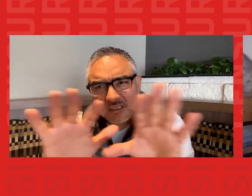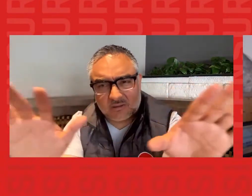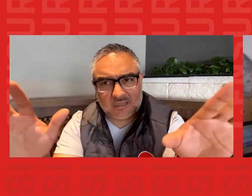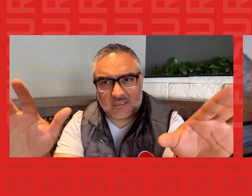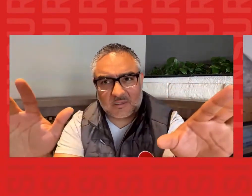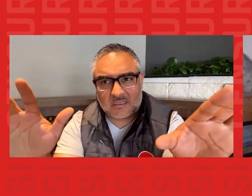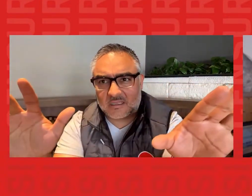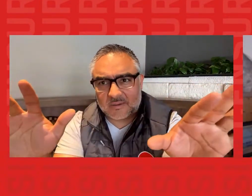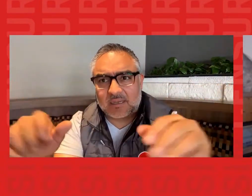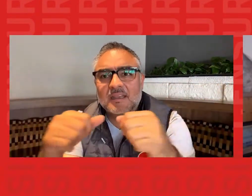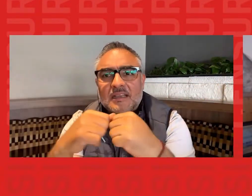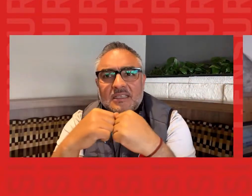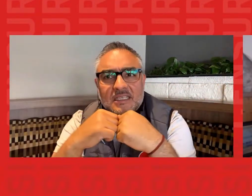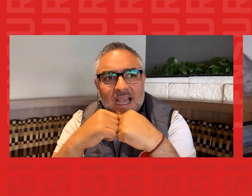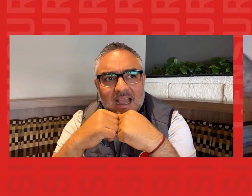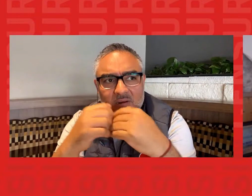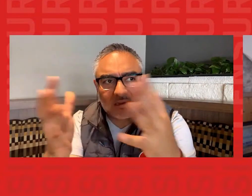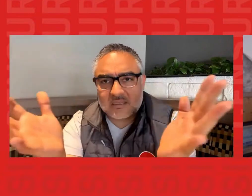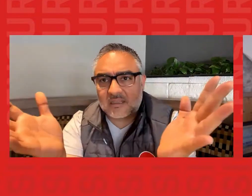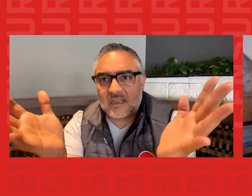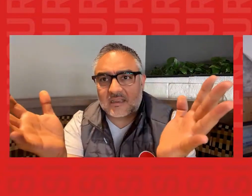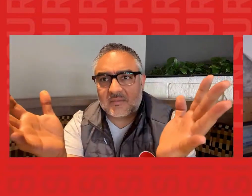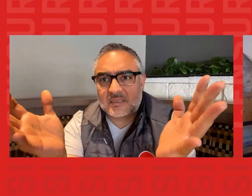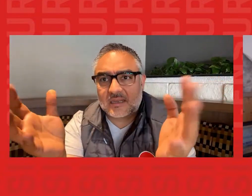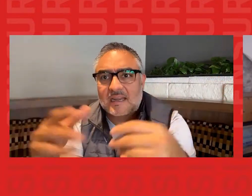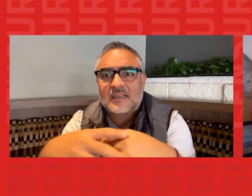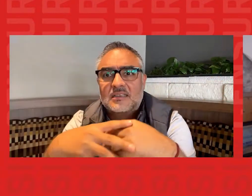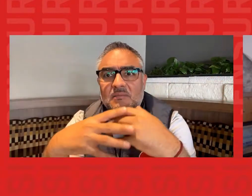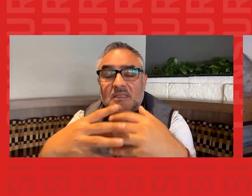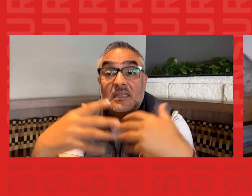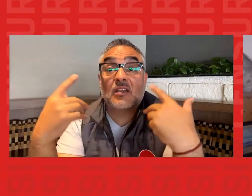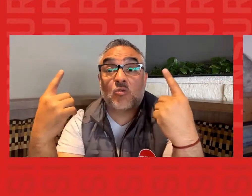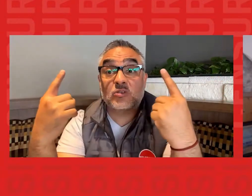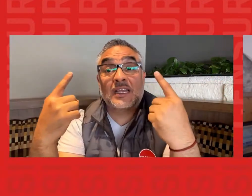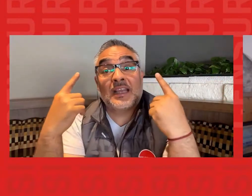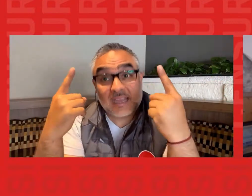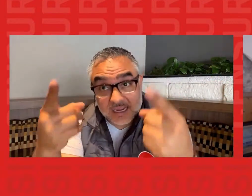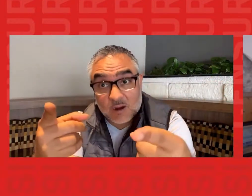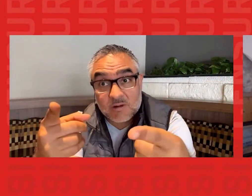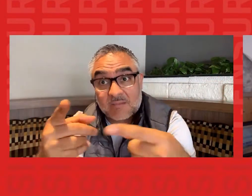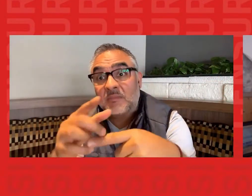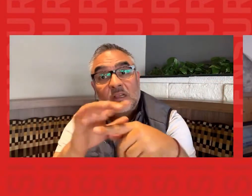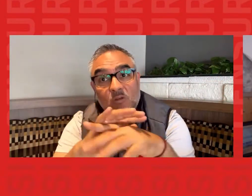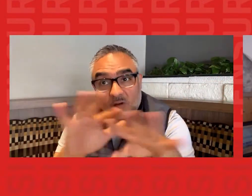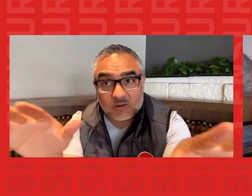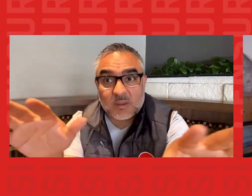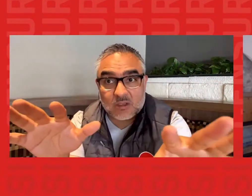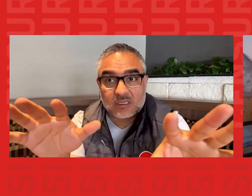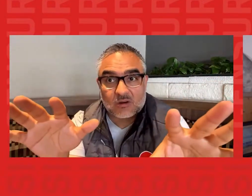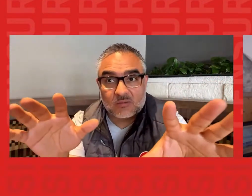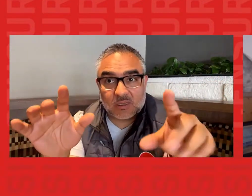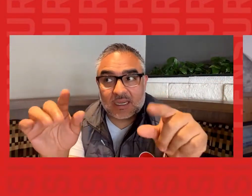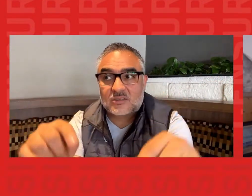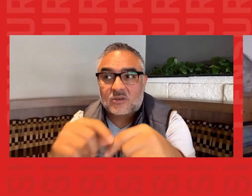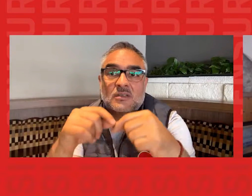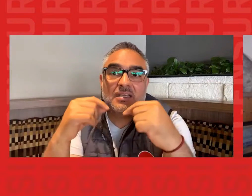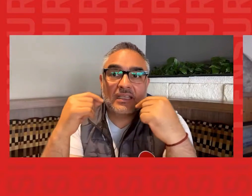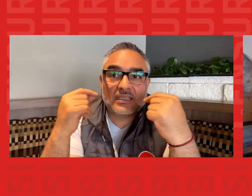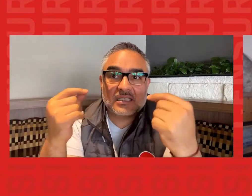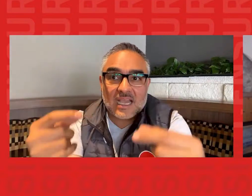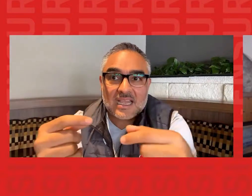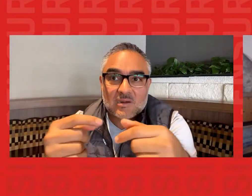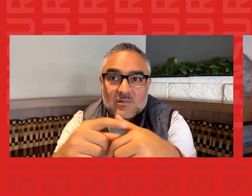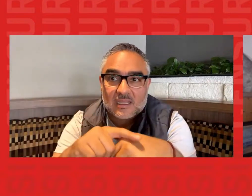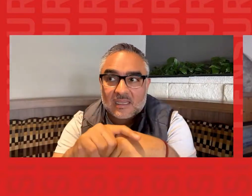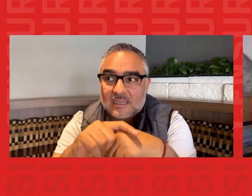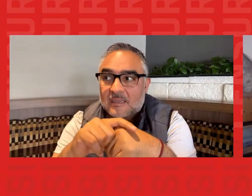estoy defendiendo a Yasmín Esquivel. Si hay algo que se tenga que investigar, que se investigue y juzgue en la UNAM, no en los medios de comunicación.